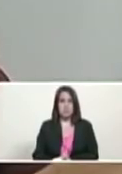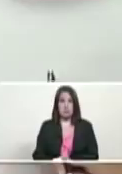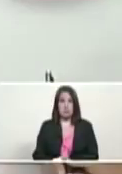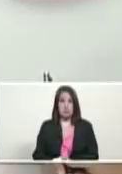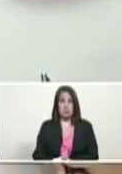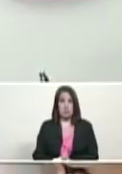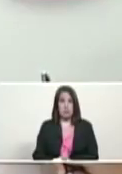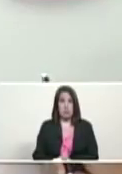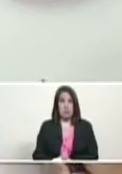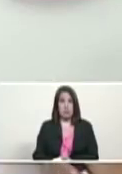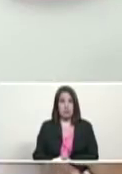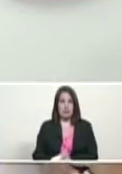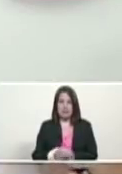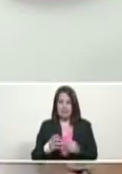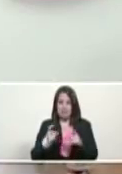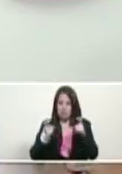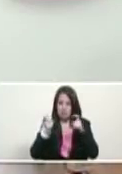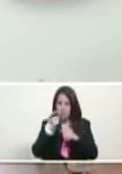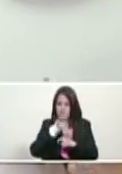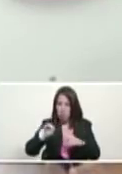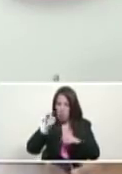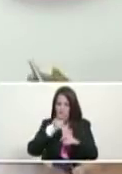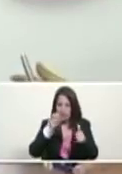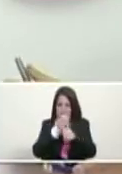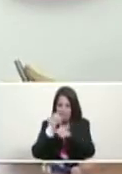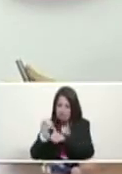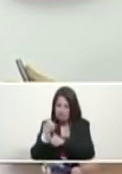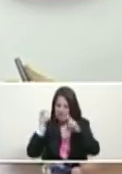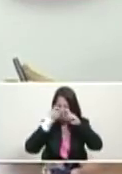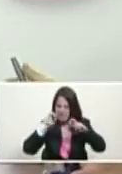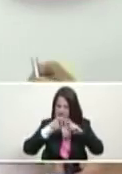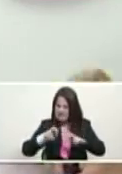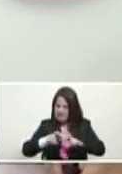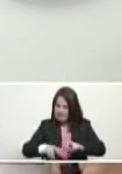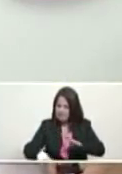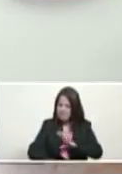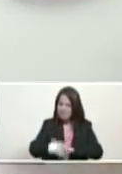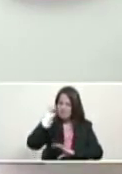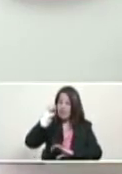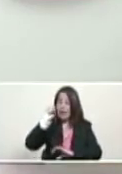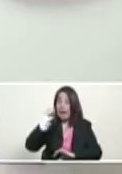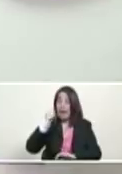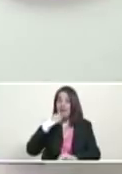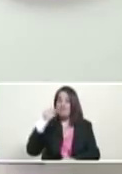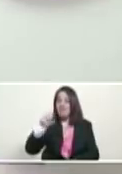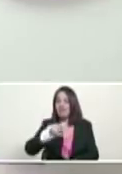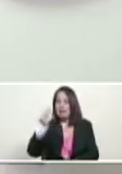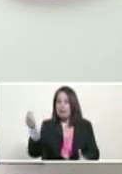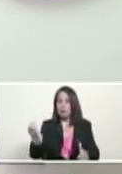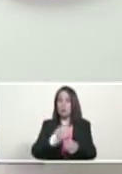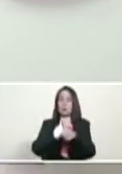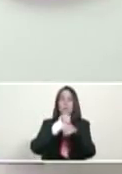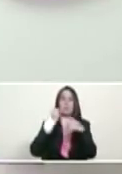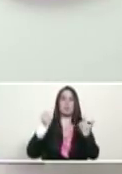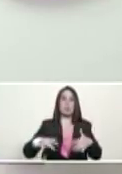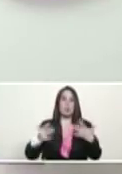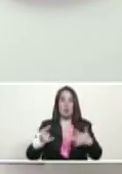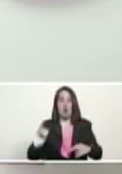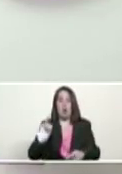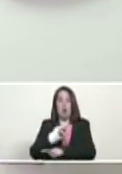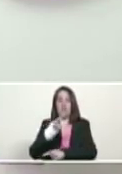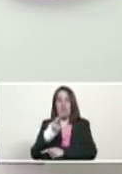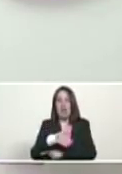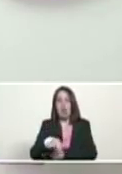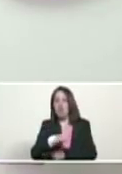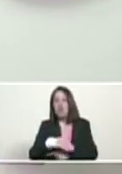degradar, degranar, descubrir a profundidad, sacar de raíz toda la verdad sobre este ciberataque, ordenado desde Estados